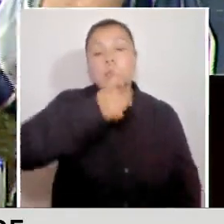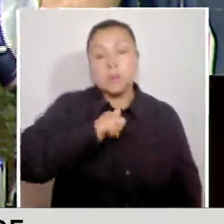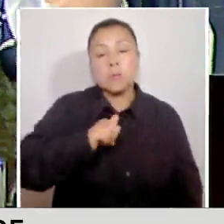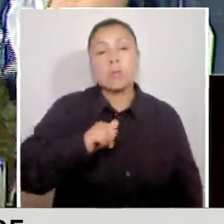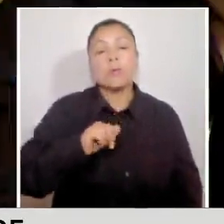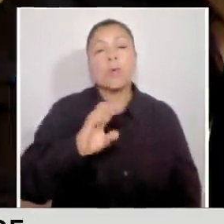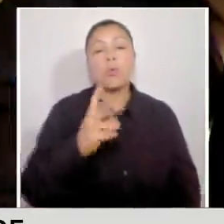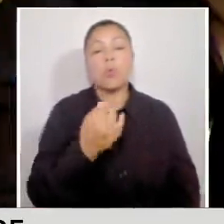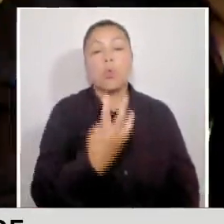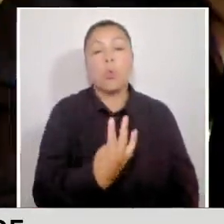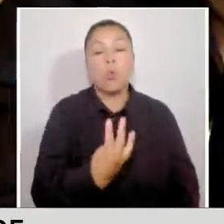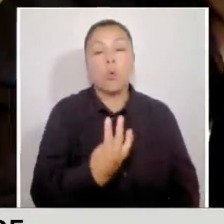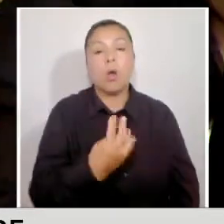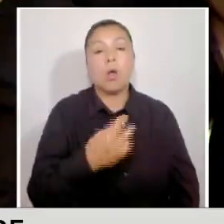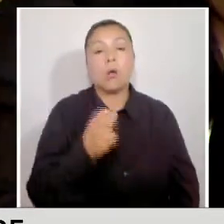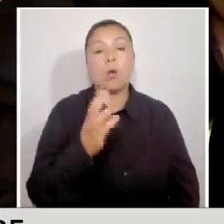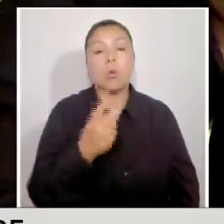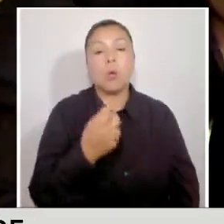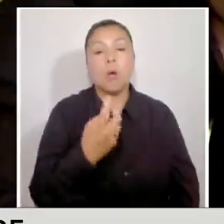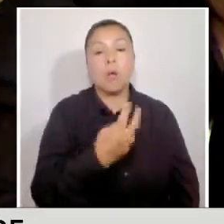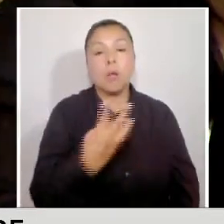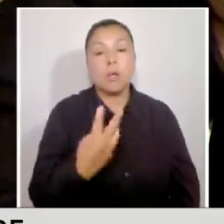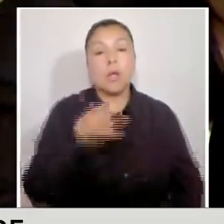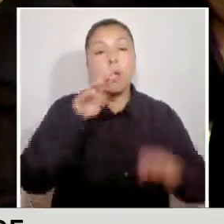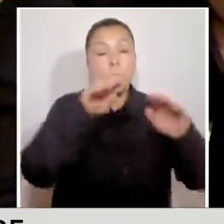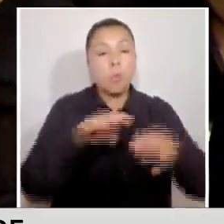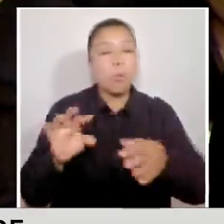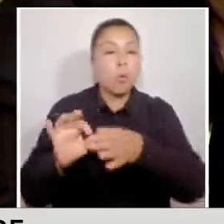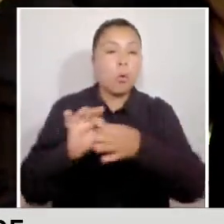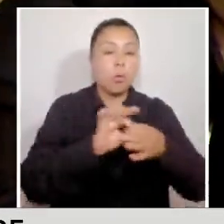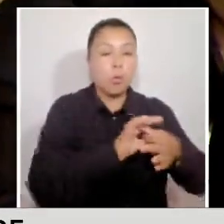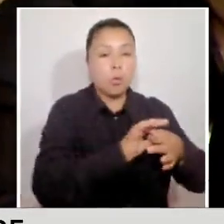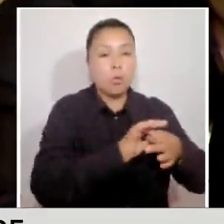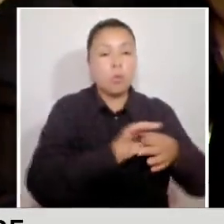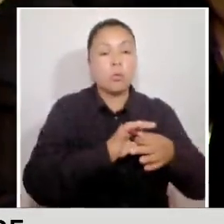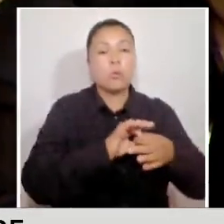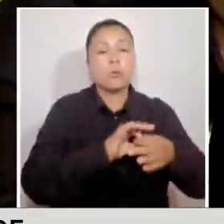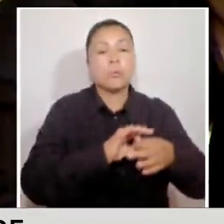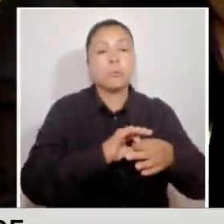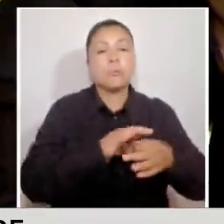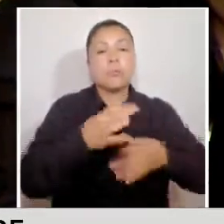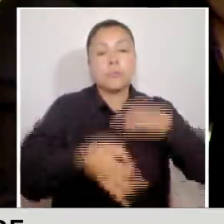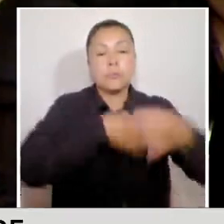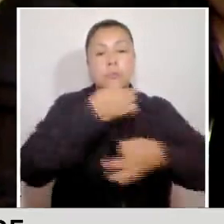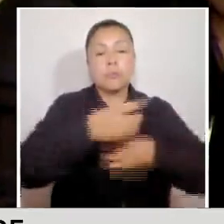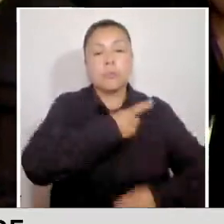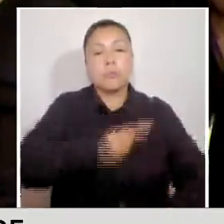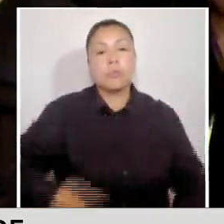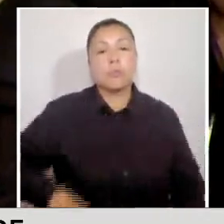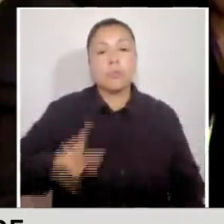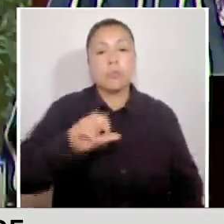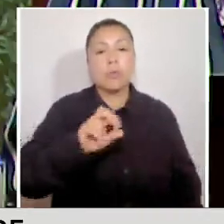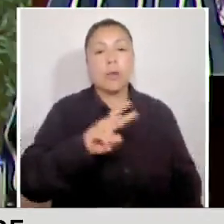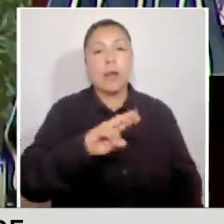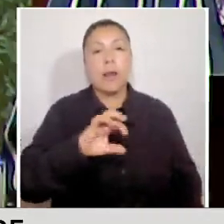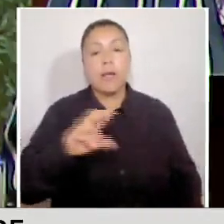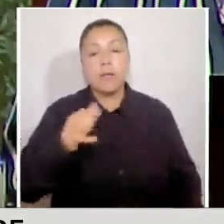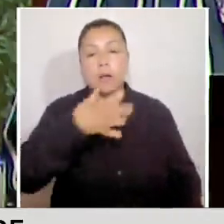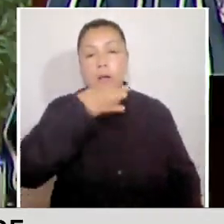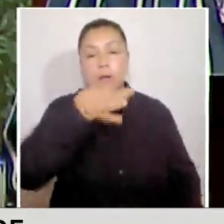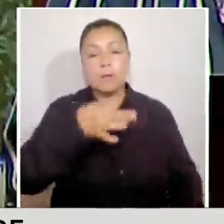respecto al numeral 23 por los mismos motivos que en la alegación desarrolló el diputado Leiva Gracias presidente muy